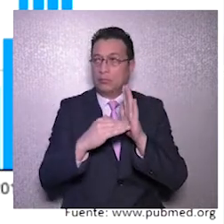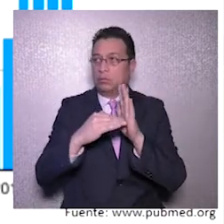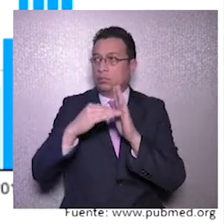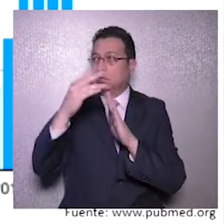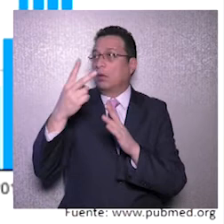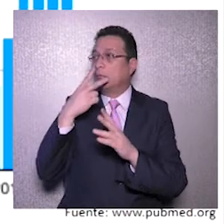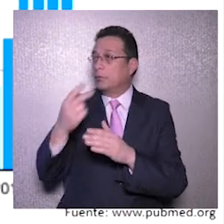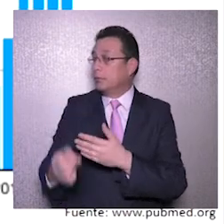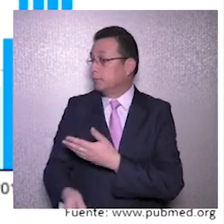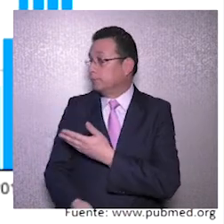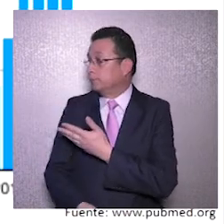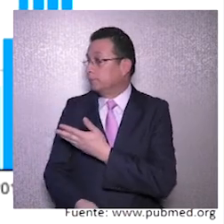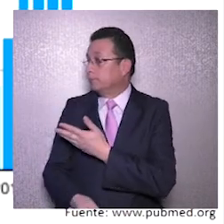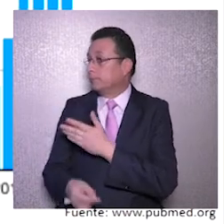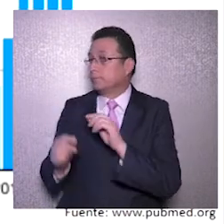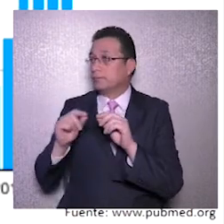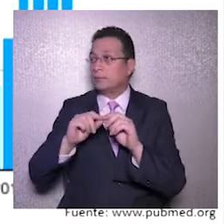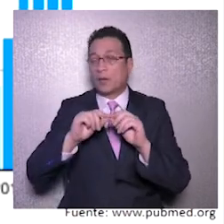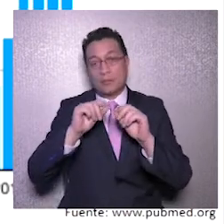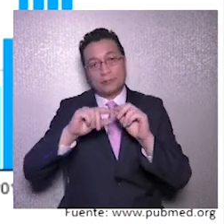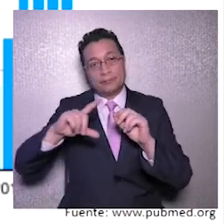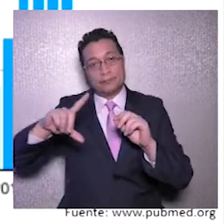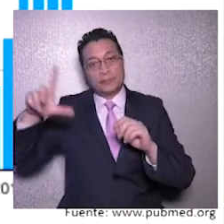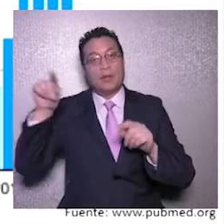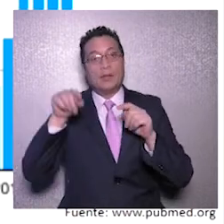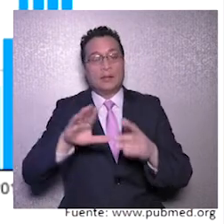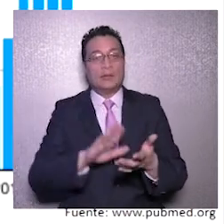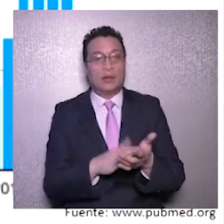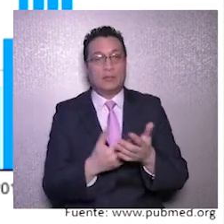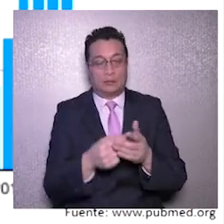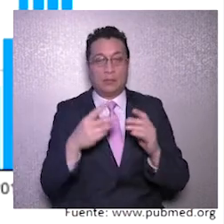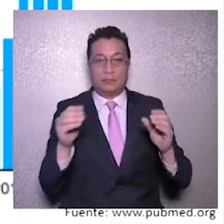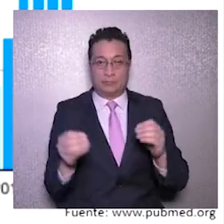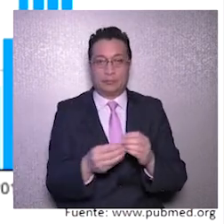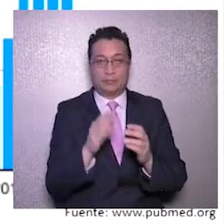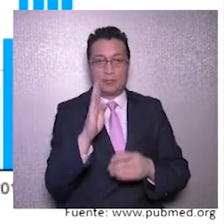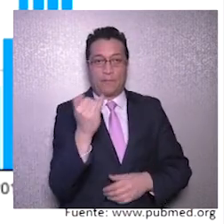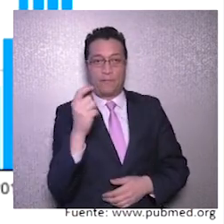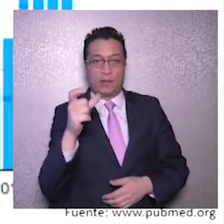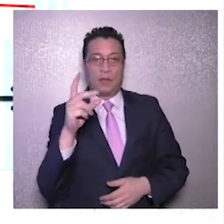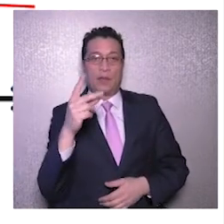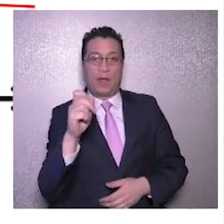las publicaciones del área de la salud que involucran Big Data.